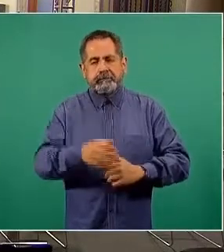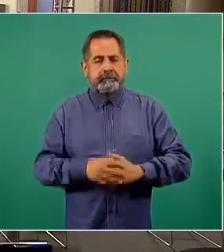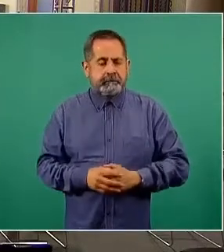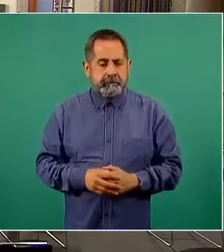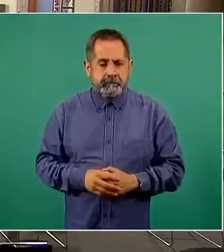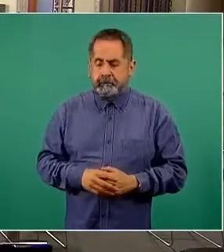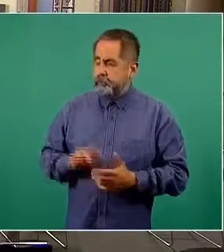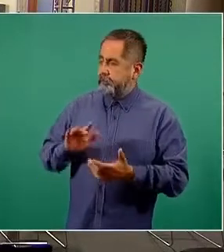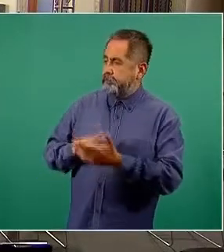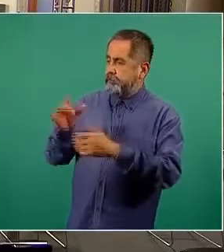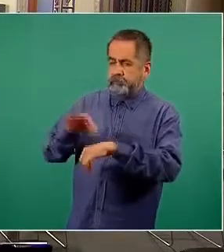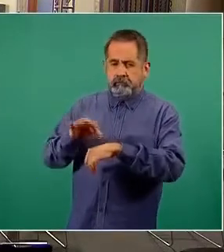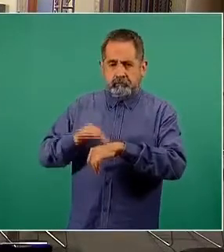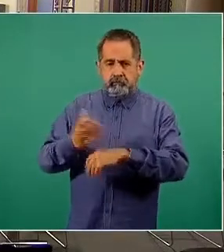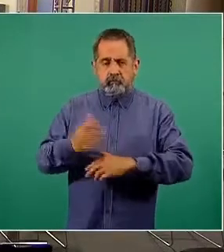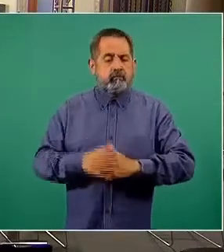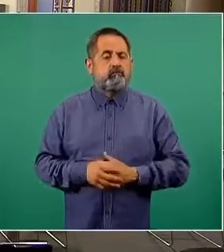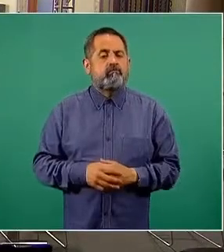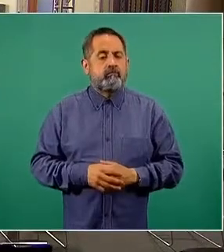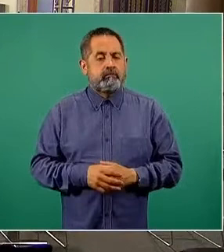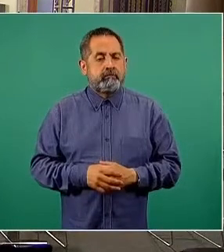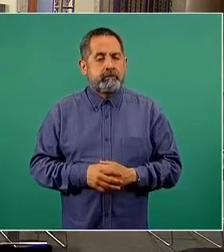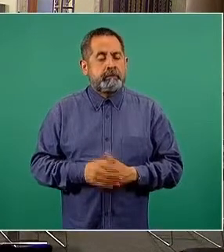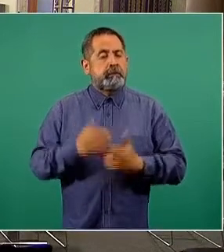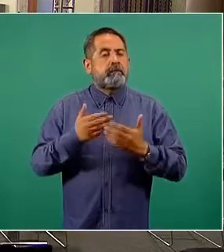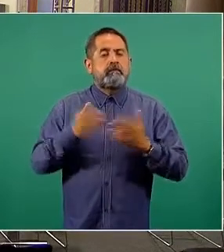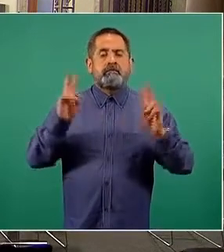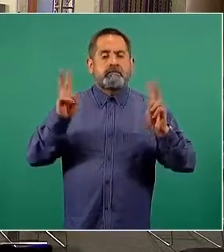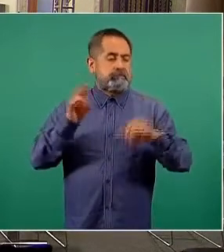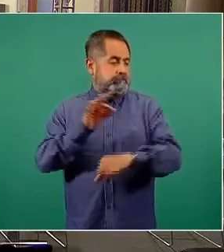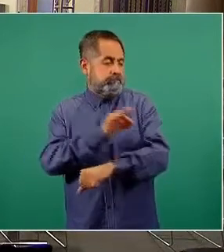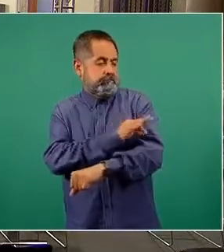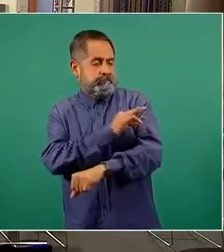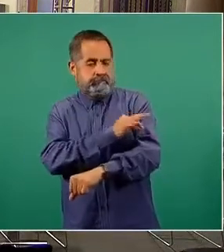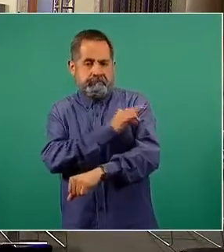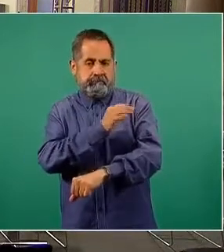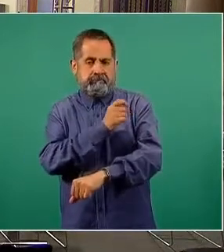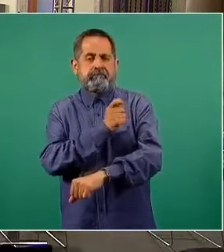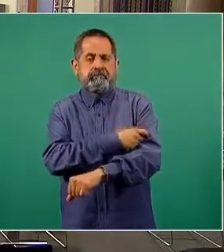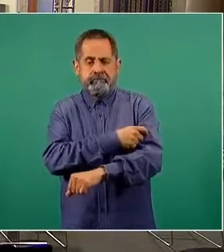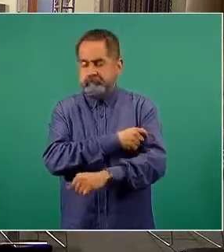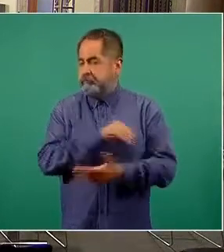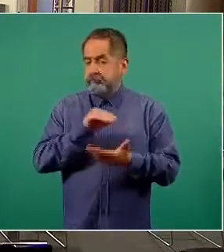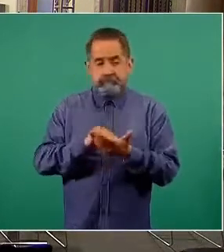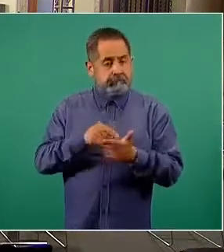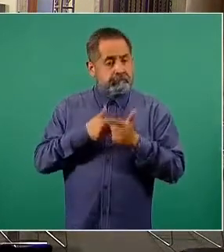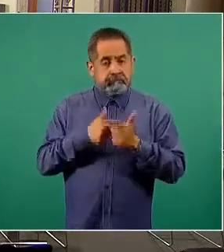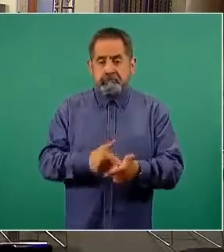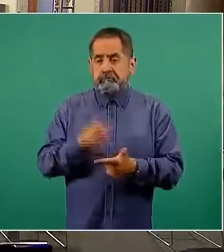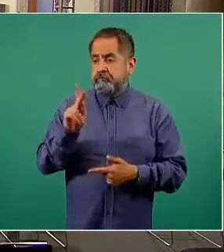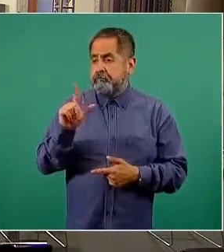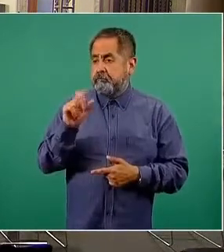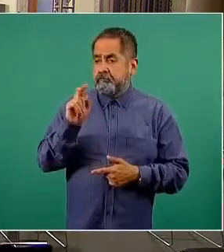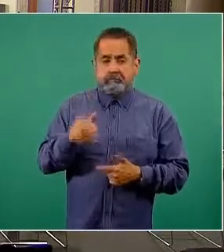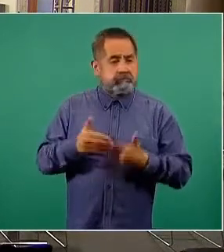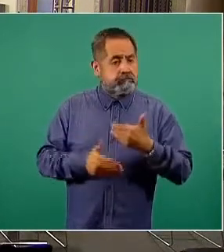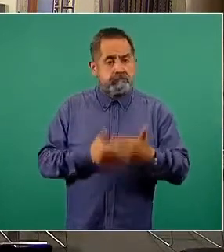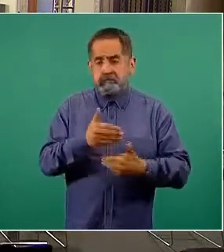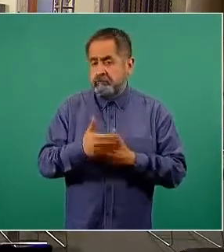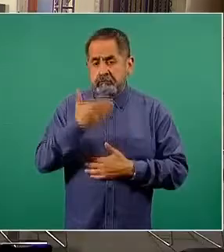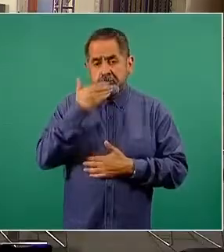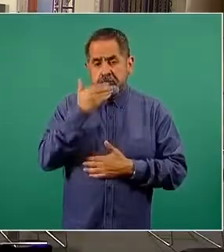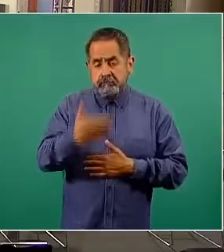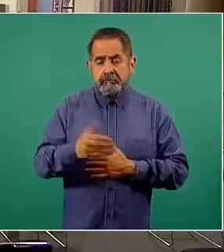Gracias, doctora Lomía. Vamos a hablar de vacunación. Seguimos avanzando con el plan, con la estrategia de